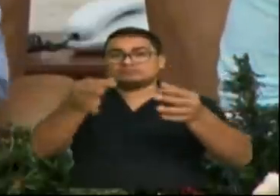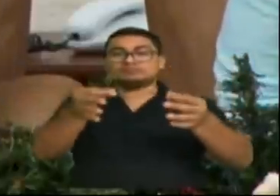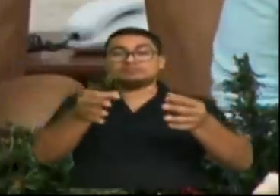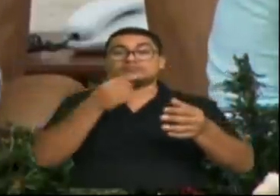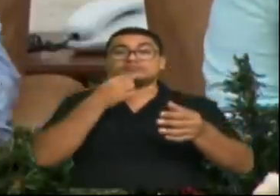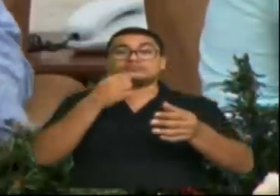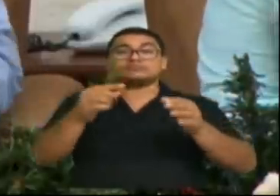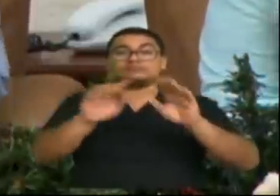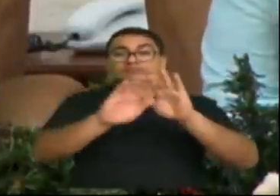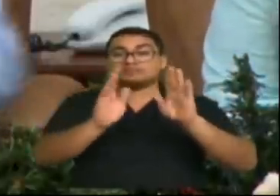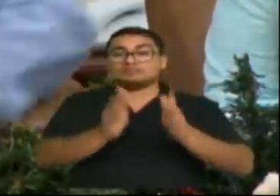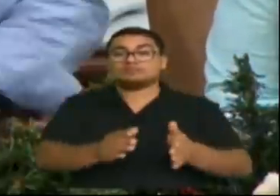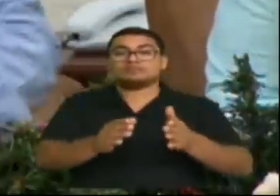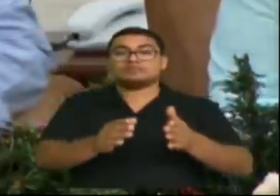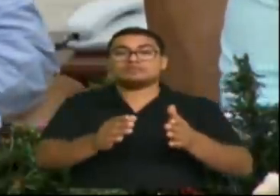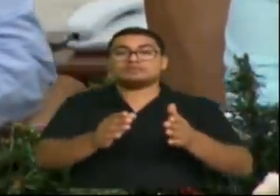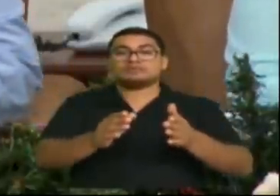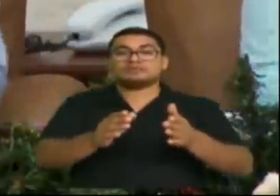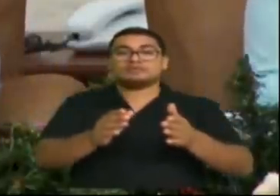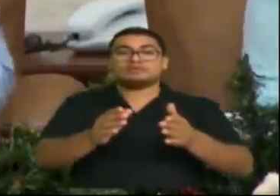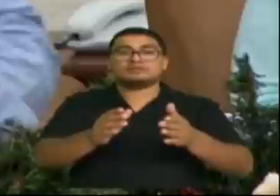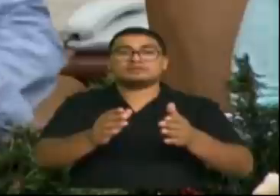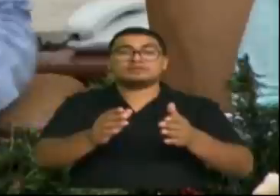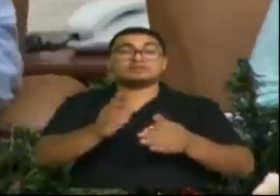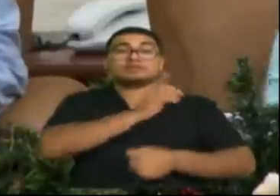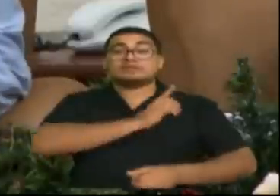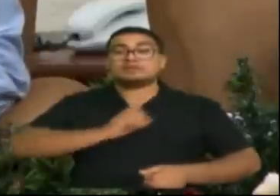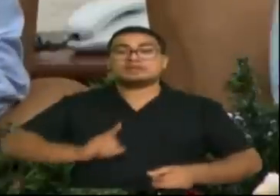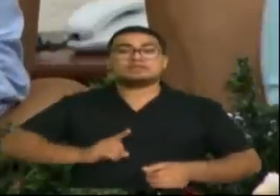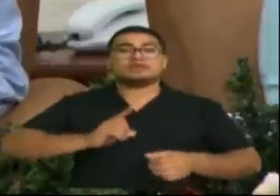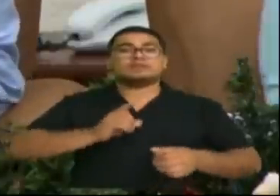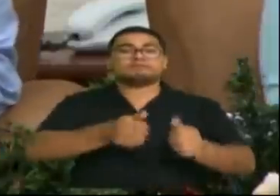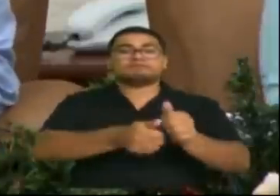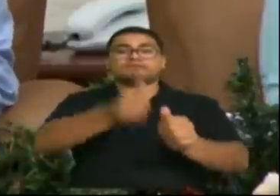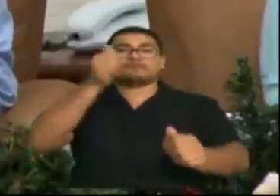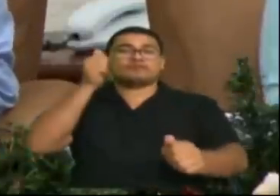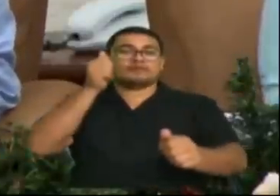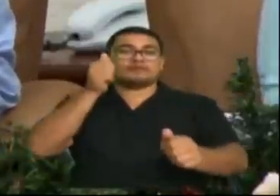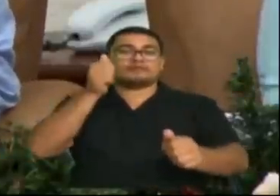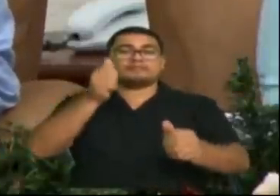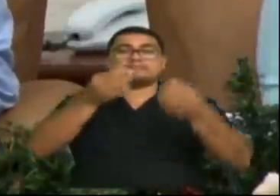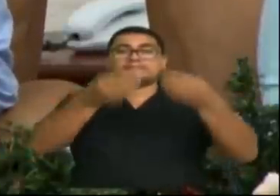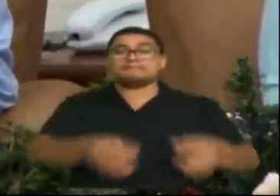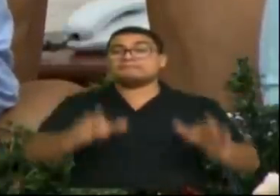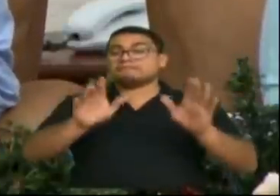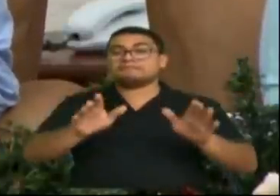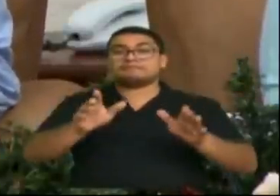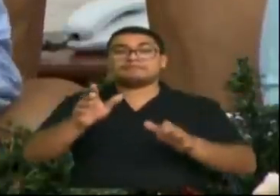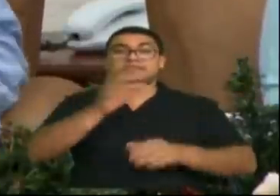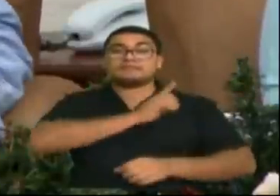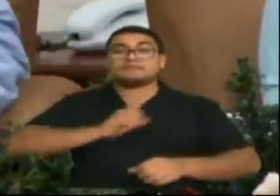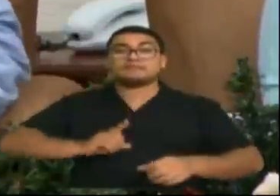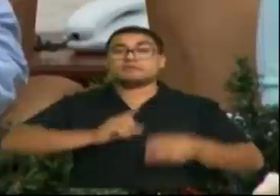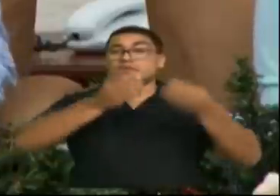de la pérdida de inmunidad y la pérdida de la condición de diputado de la diputada